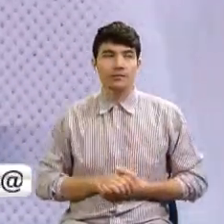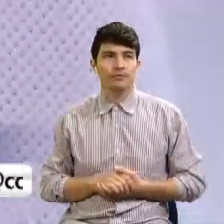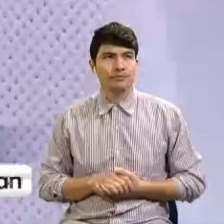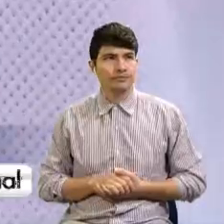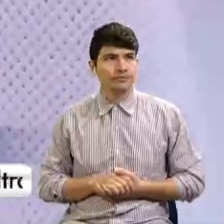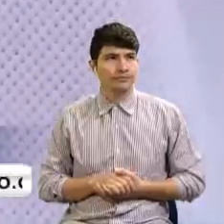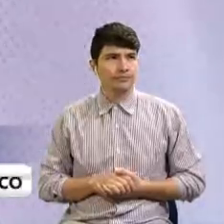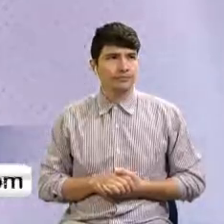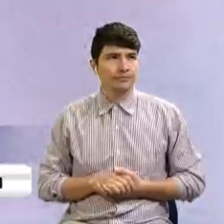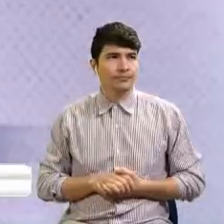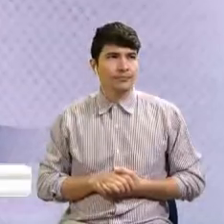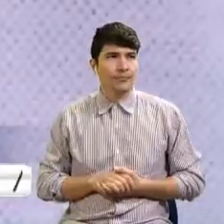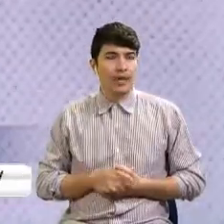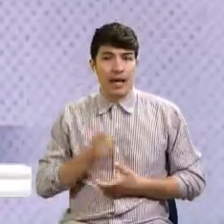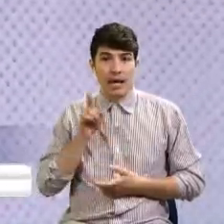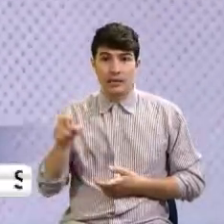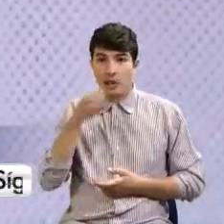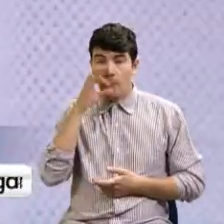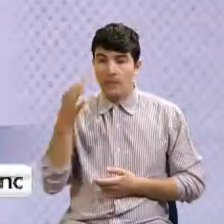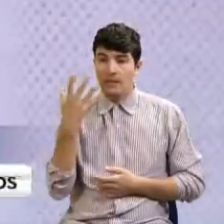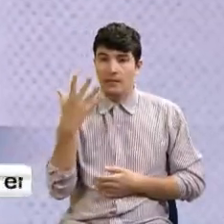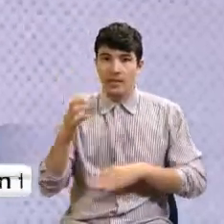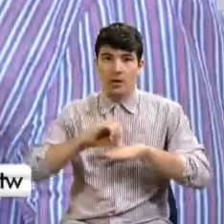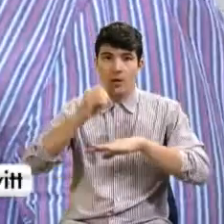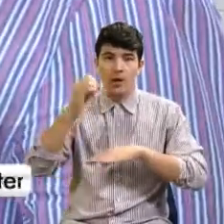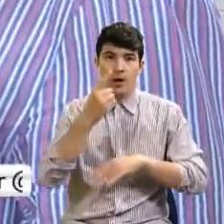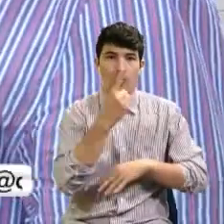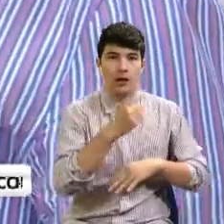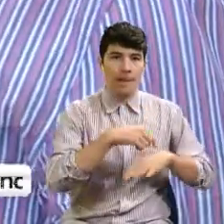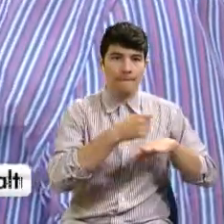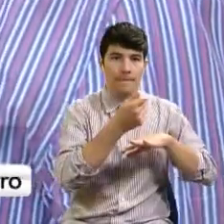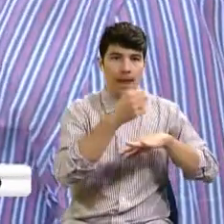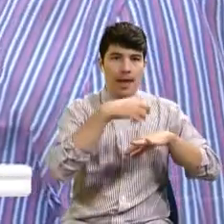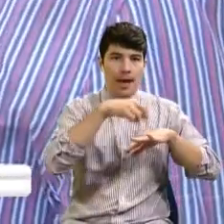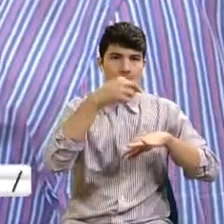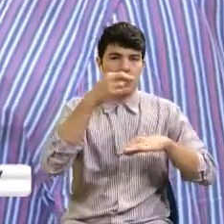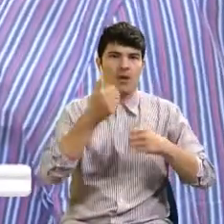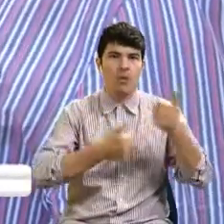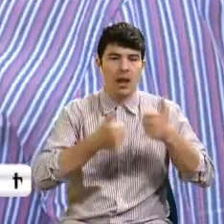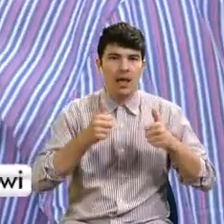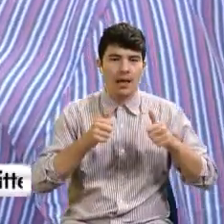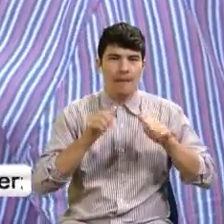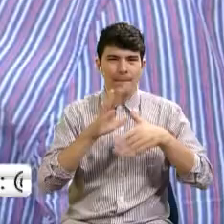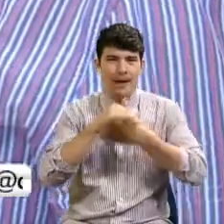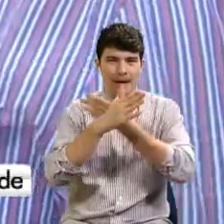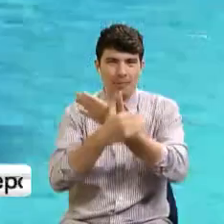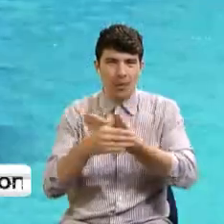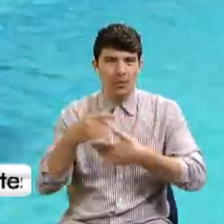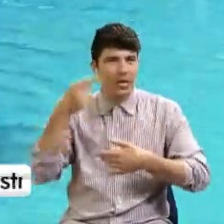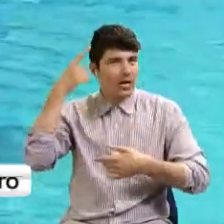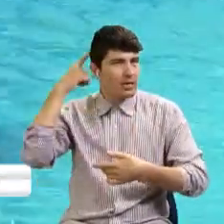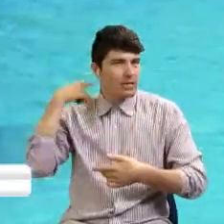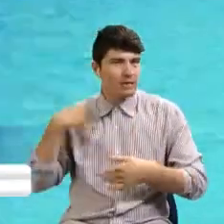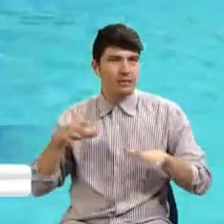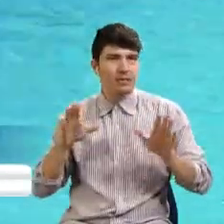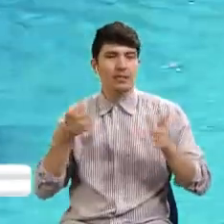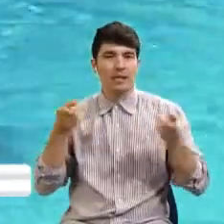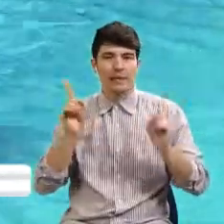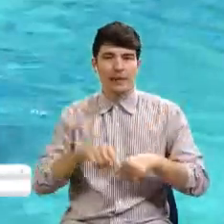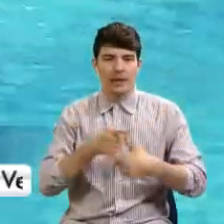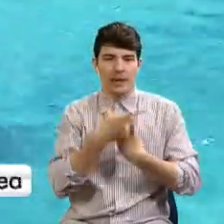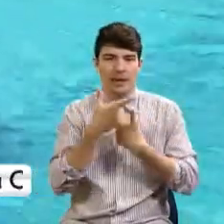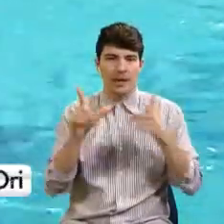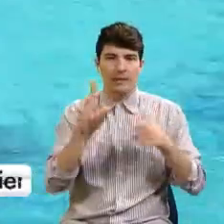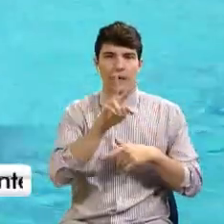deportista se adjudicó cinco oros una medalla de plata en las modalidades de mariposa espalda pecho libre y en 200